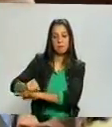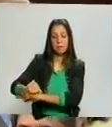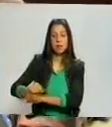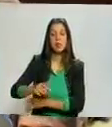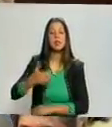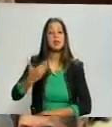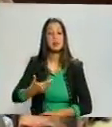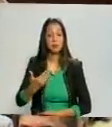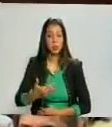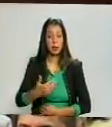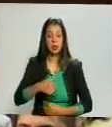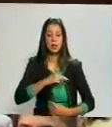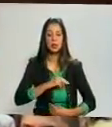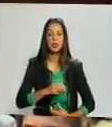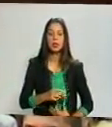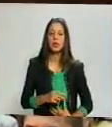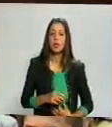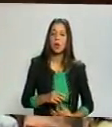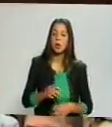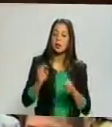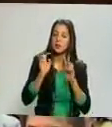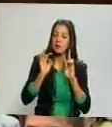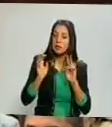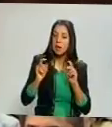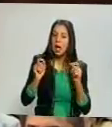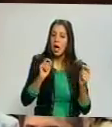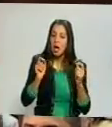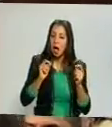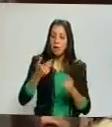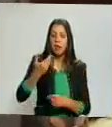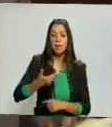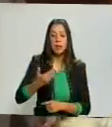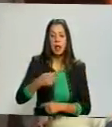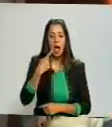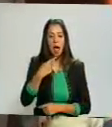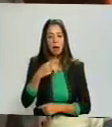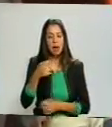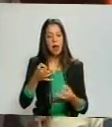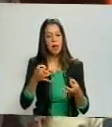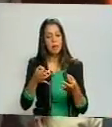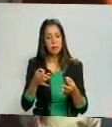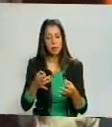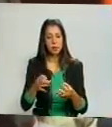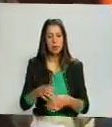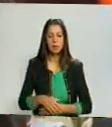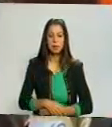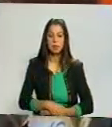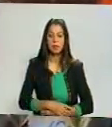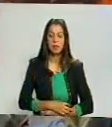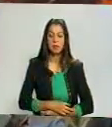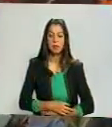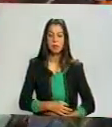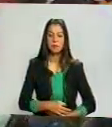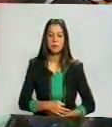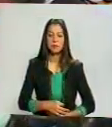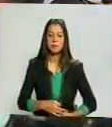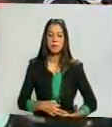que es importante destacar en esta ocasión, compañero vicepresidente, primer vicepresidente.